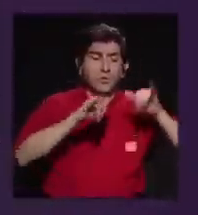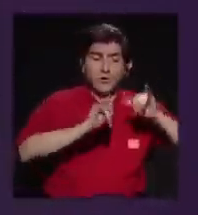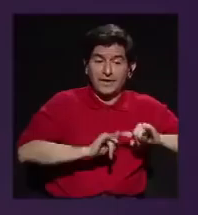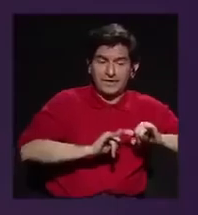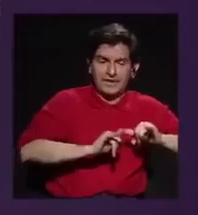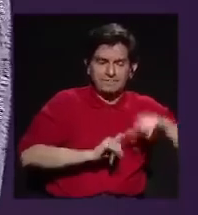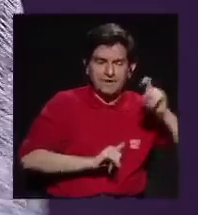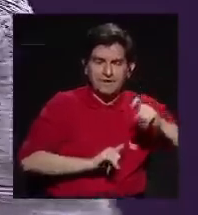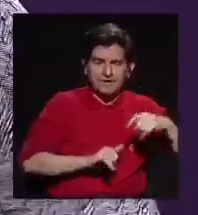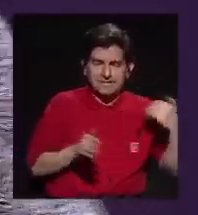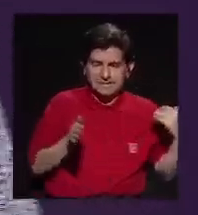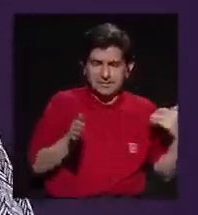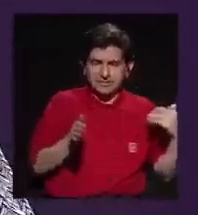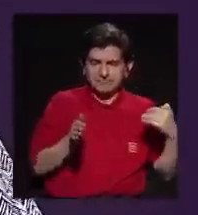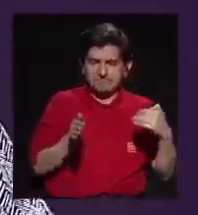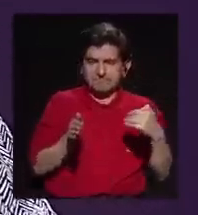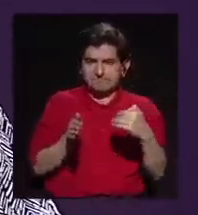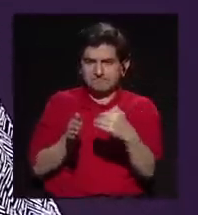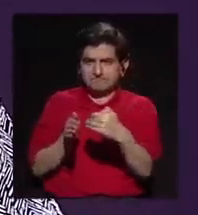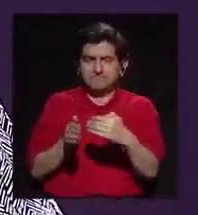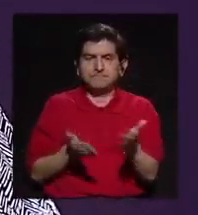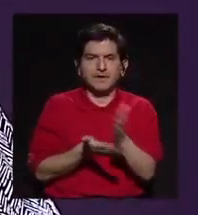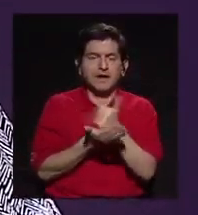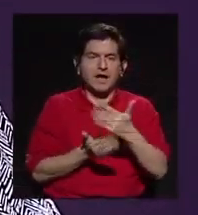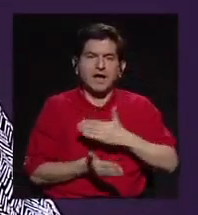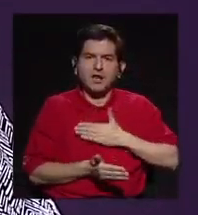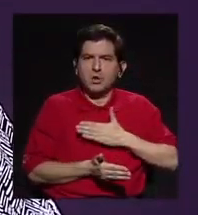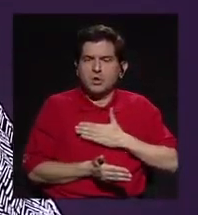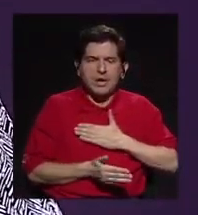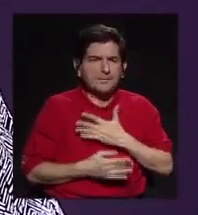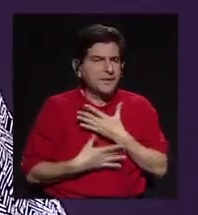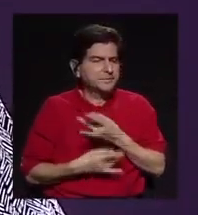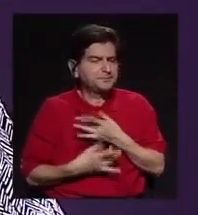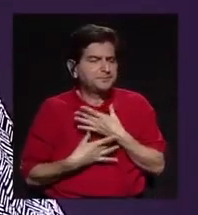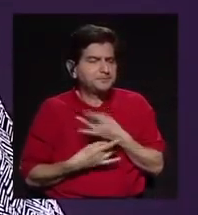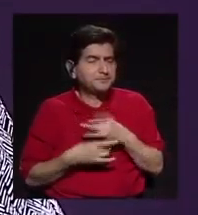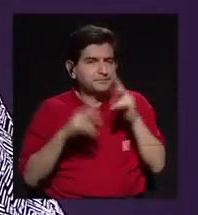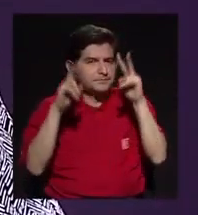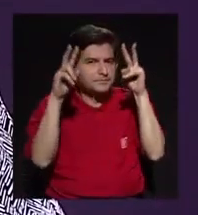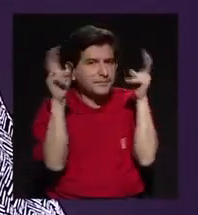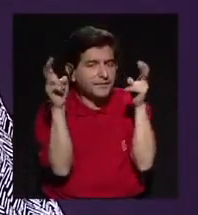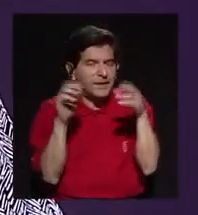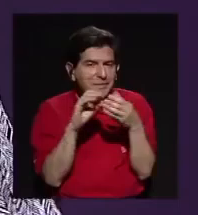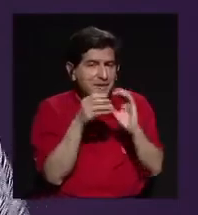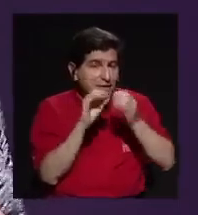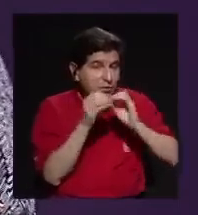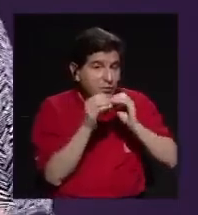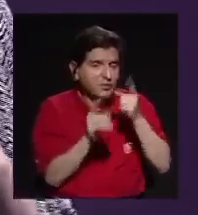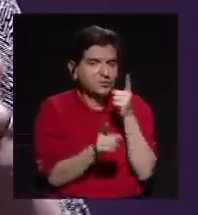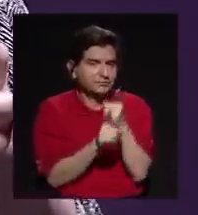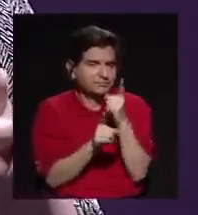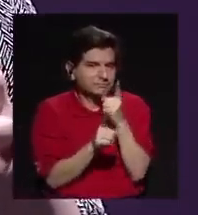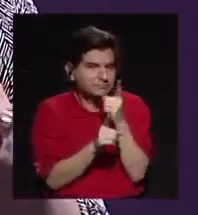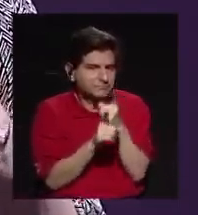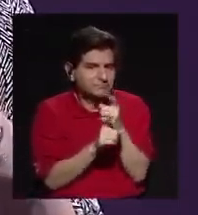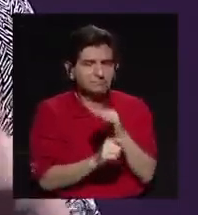tengo que acercarme un poco más. Ahora, a mí hay algo que me llama muchísimo la atención con el tema de números. Efectivamente,